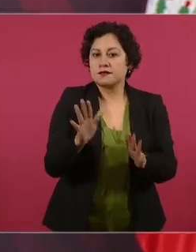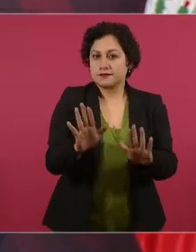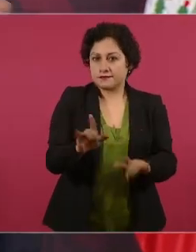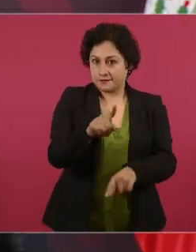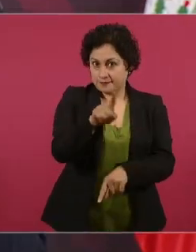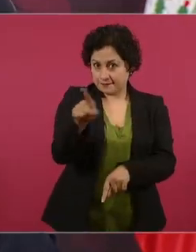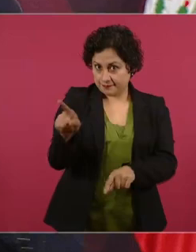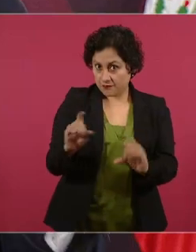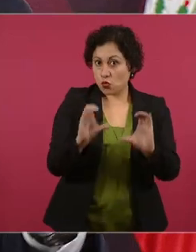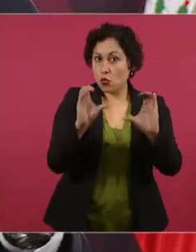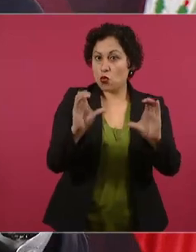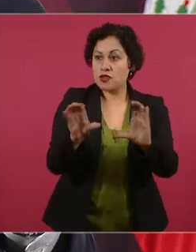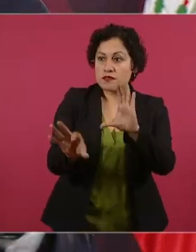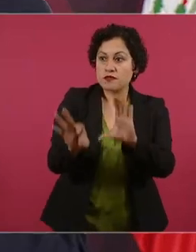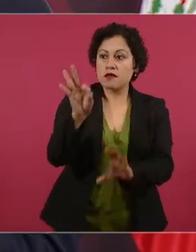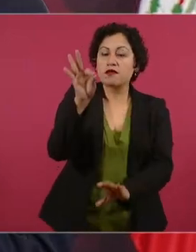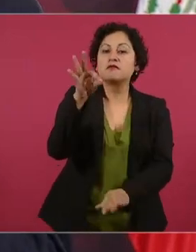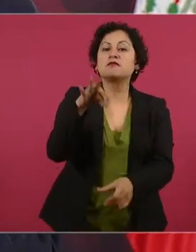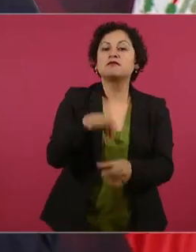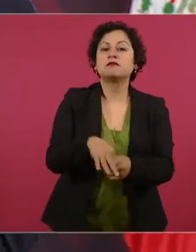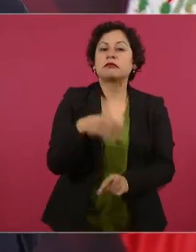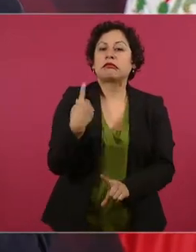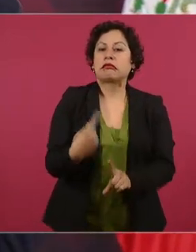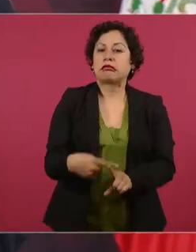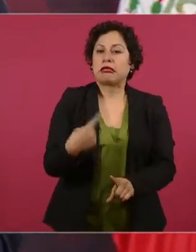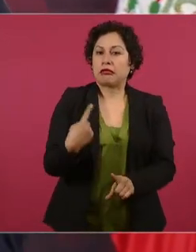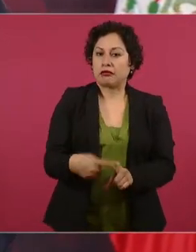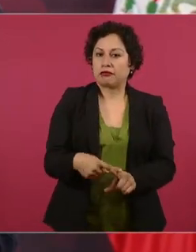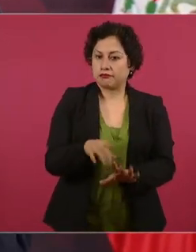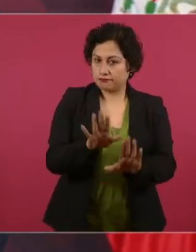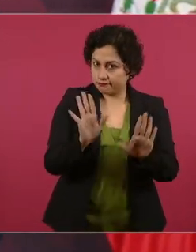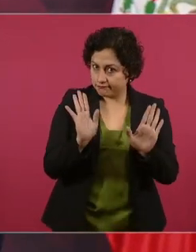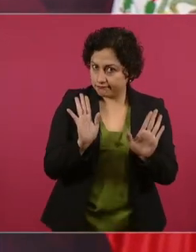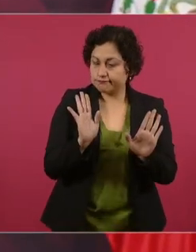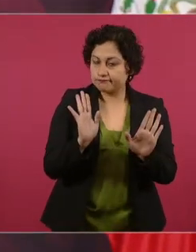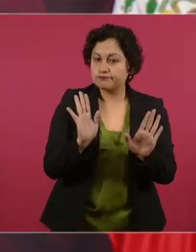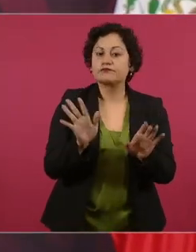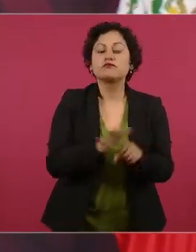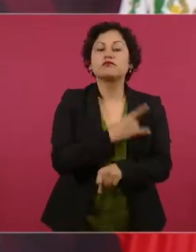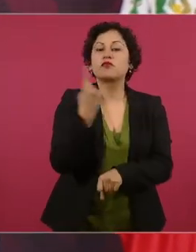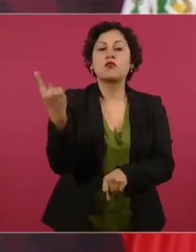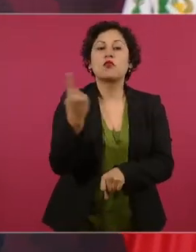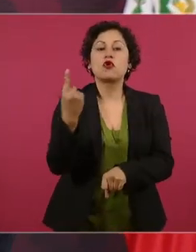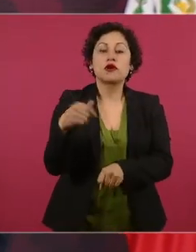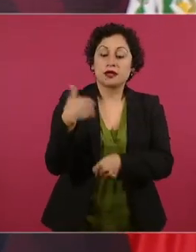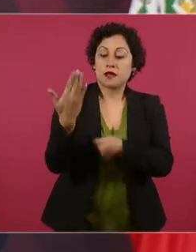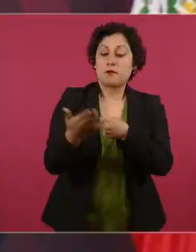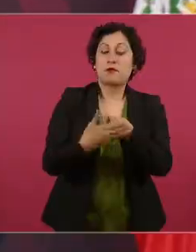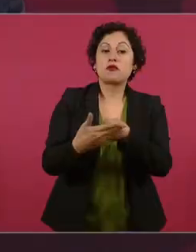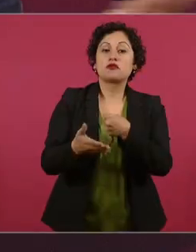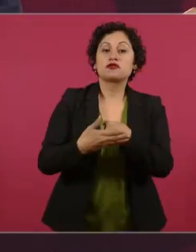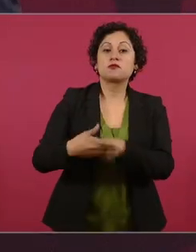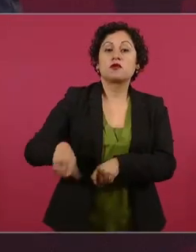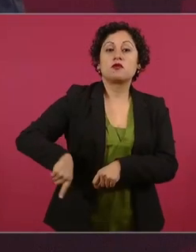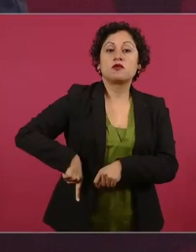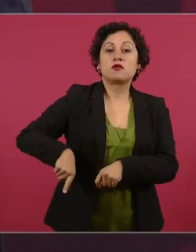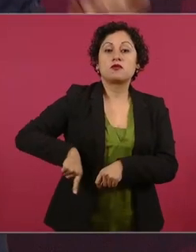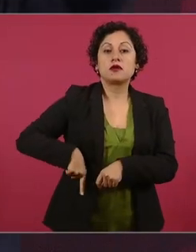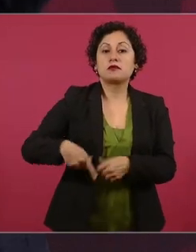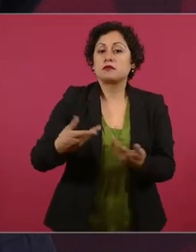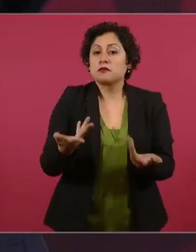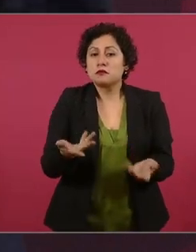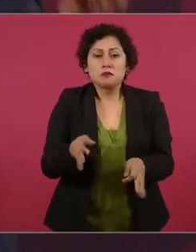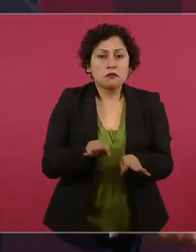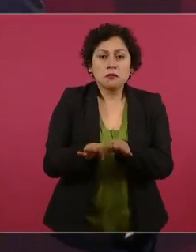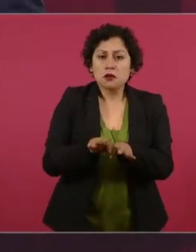Lo único que se tiene que hacer es ya no seguir condonando los impuestos a